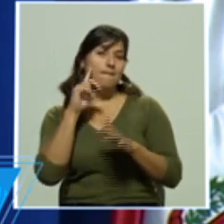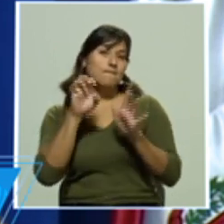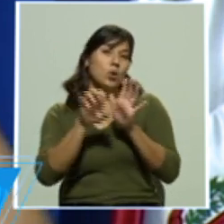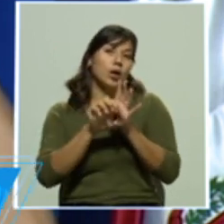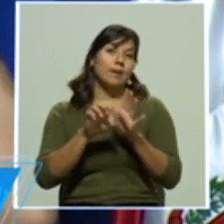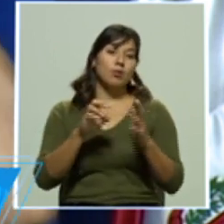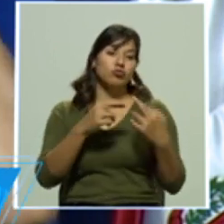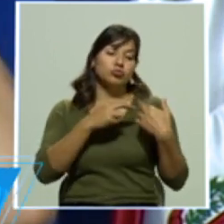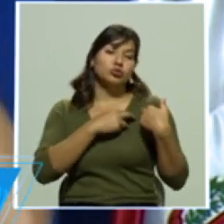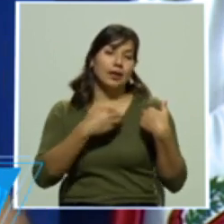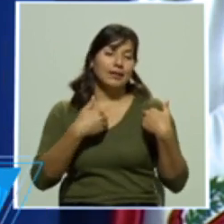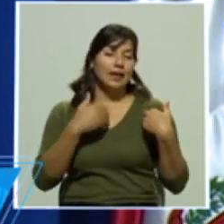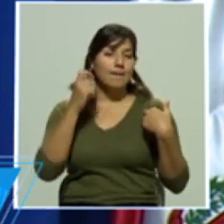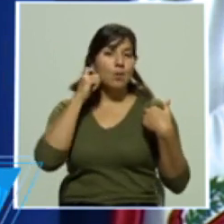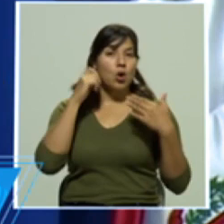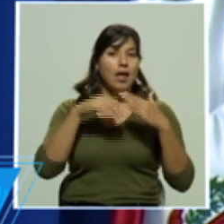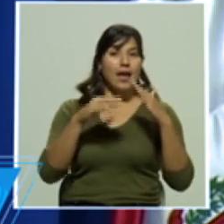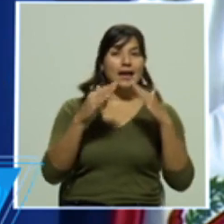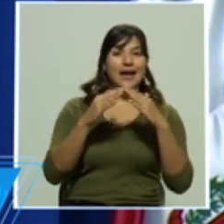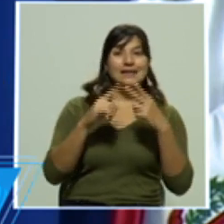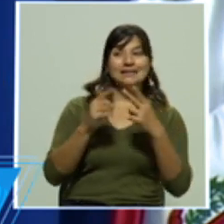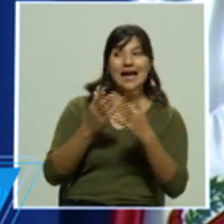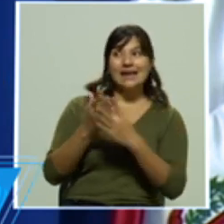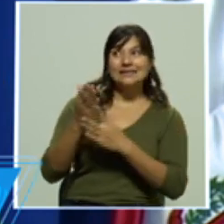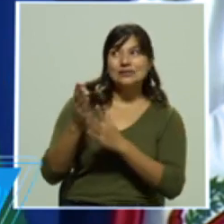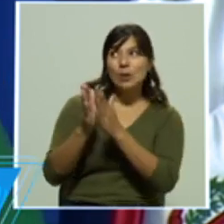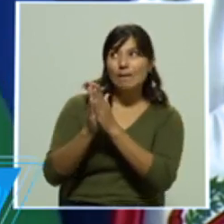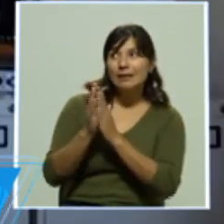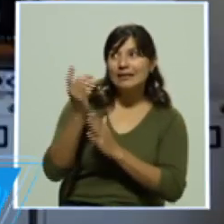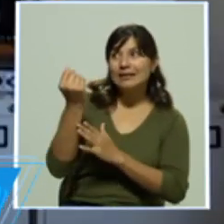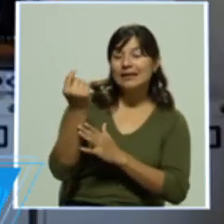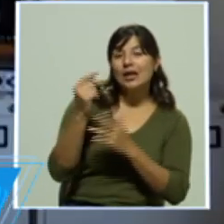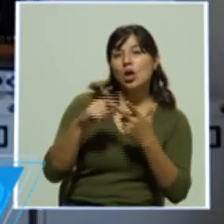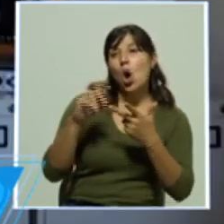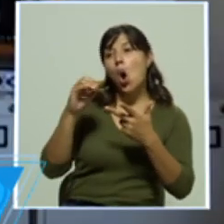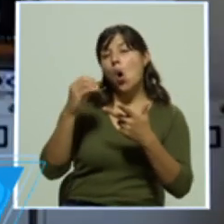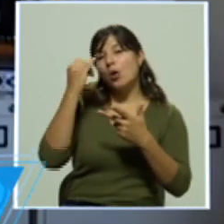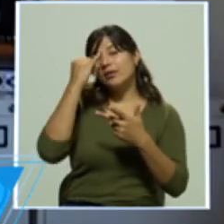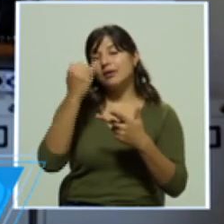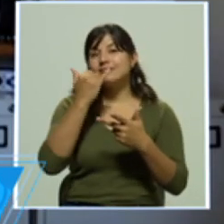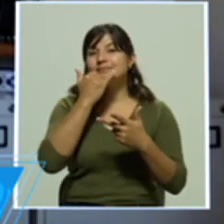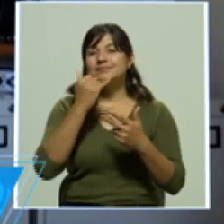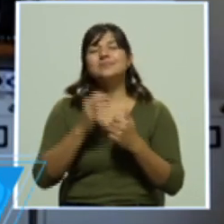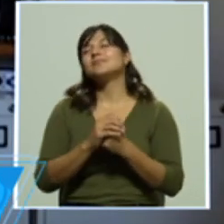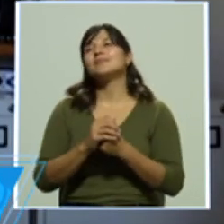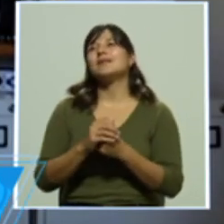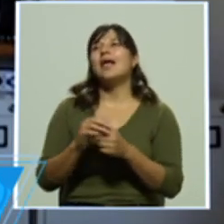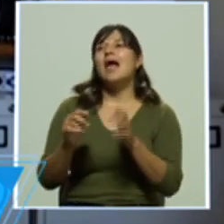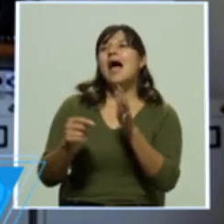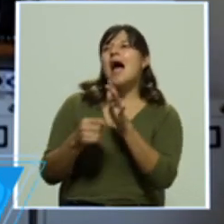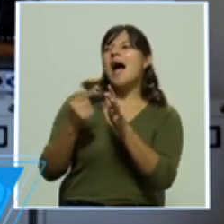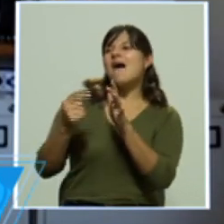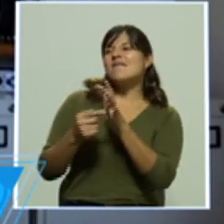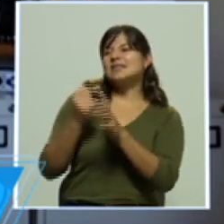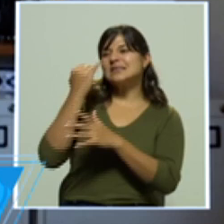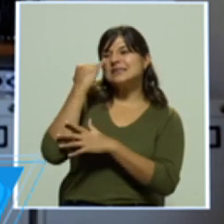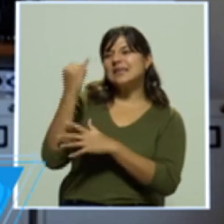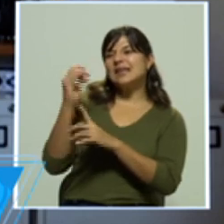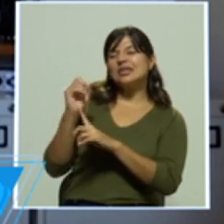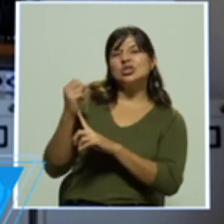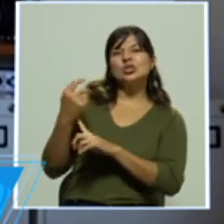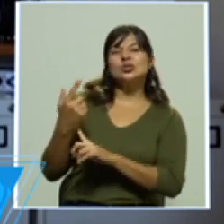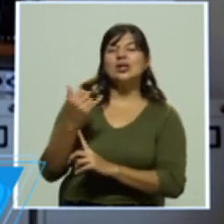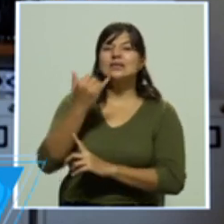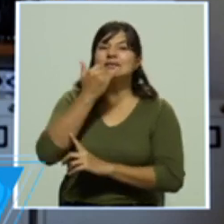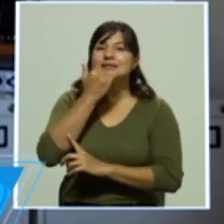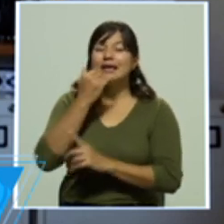obligaciones en el hogar, el acceso al financiamiento y los prejuicios. Ese peso de las normas sociales, esos prejuicios que hacen